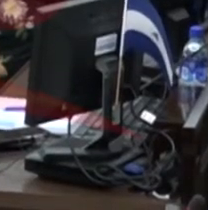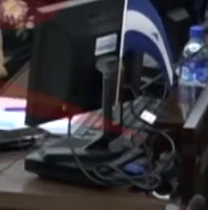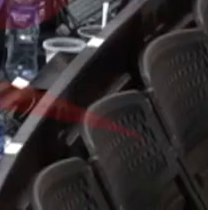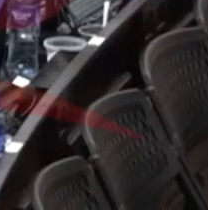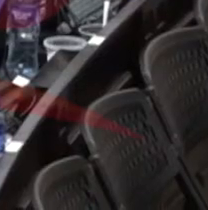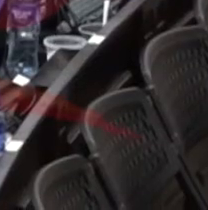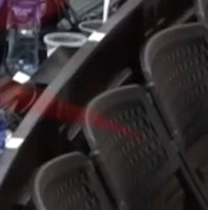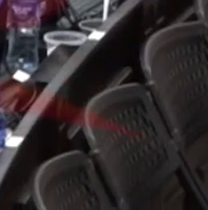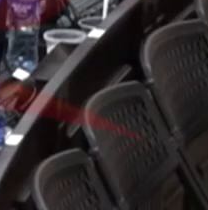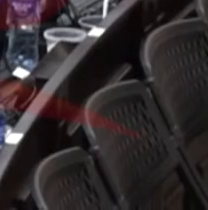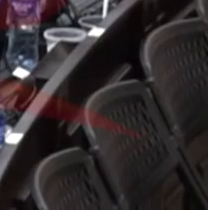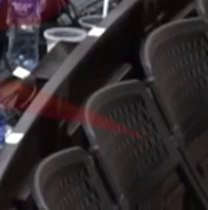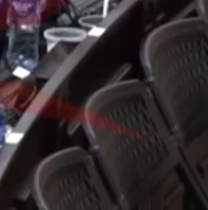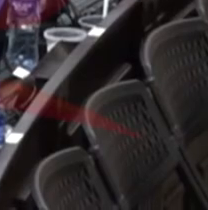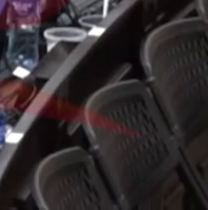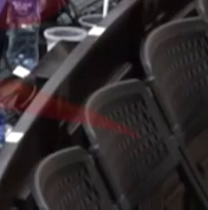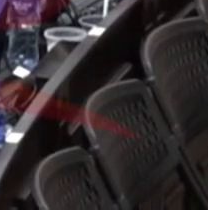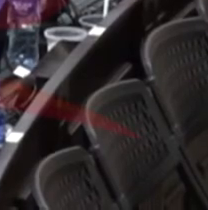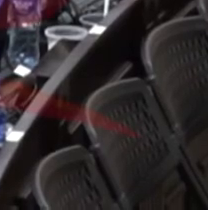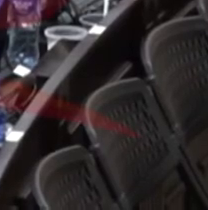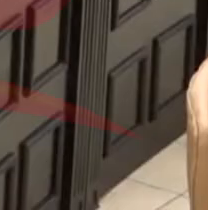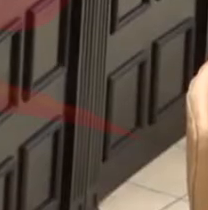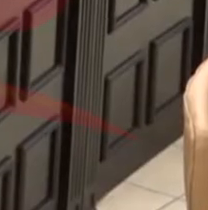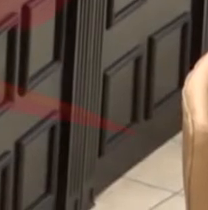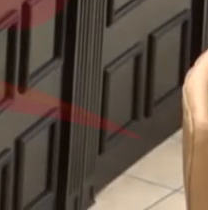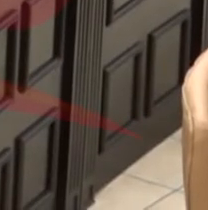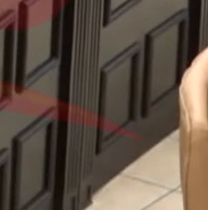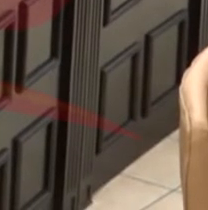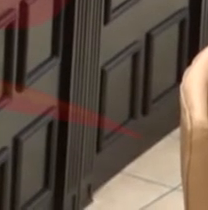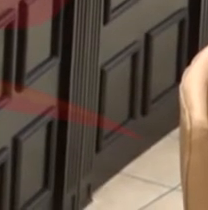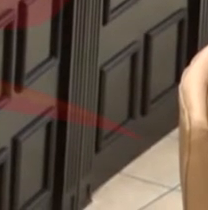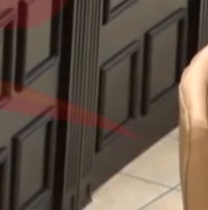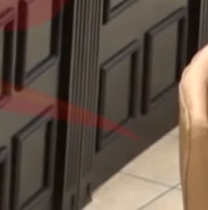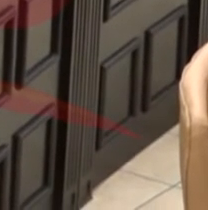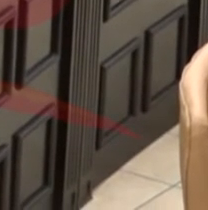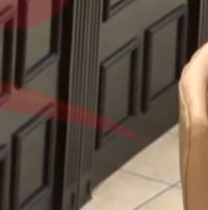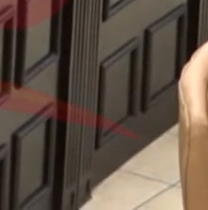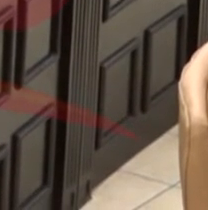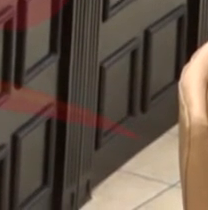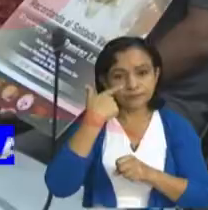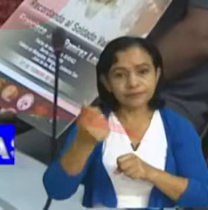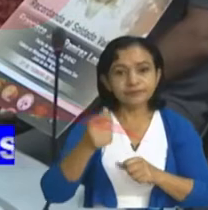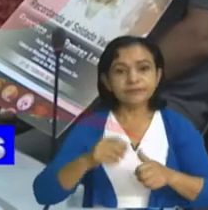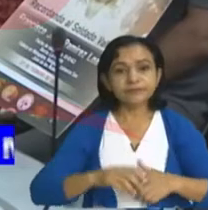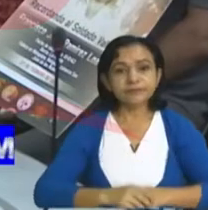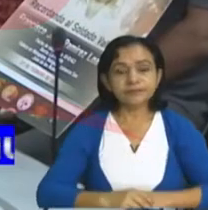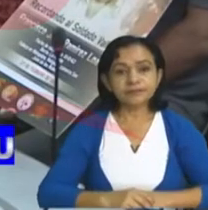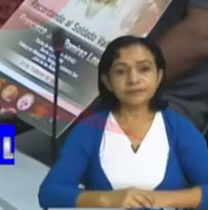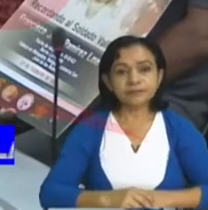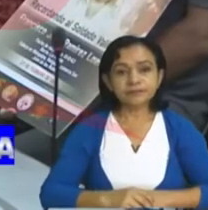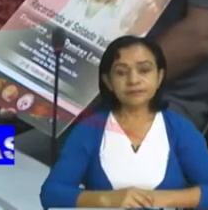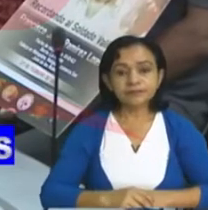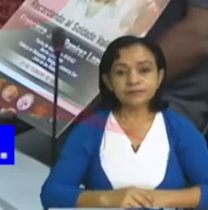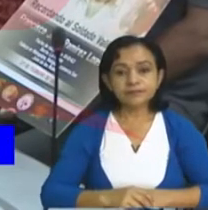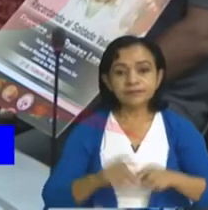José de las Mulas en Matehuas, Matagalpa, en la que hubo una fuerte discusión entre diputados de gobierno y